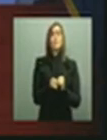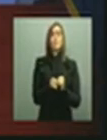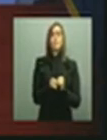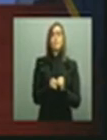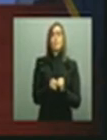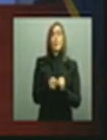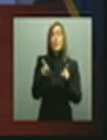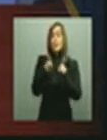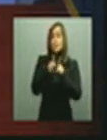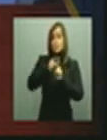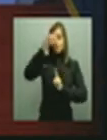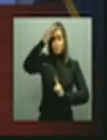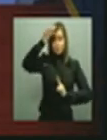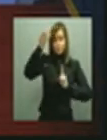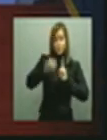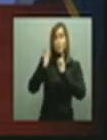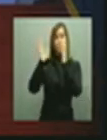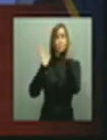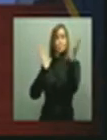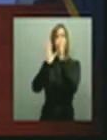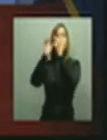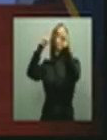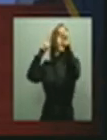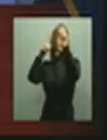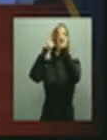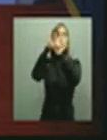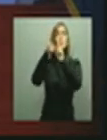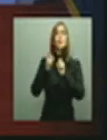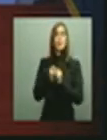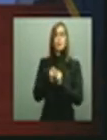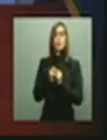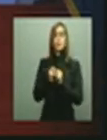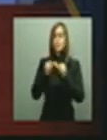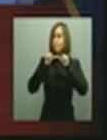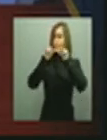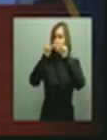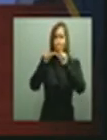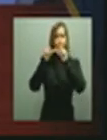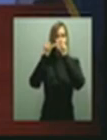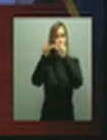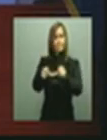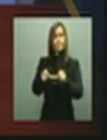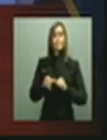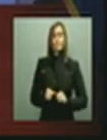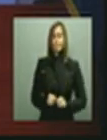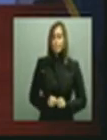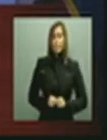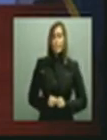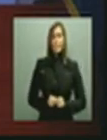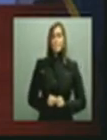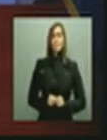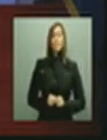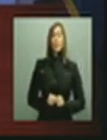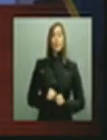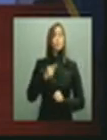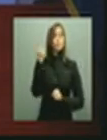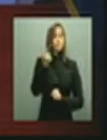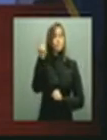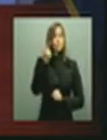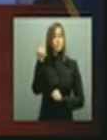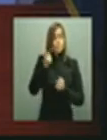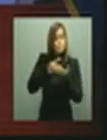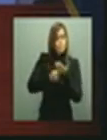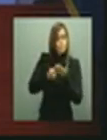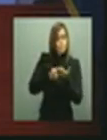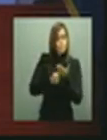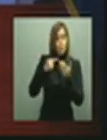vilmente atacada, o sea, fue algo repudiado por toda la población, y quienes en ese